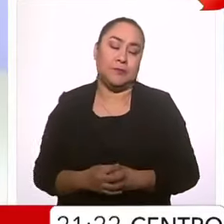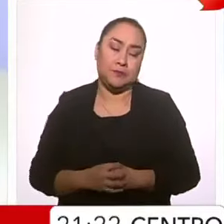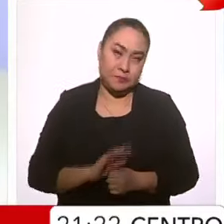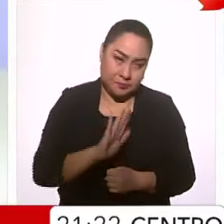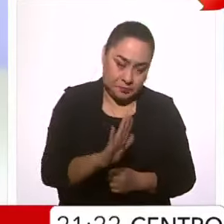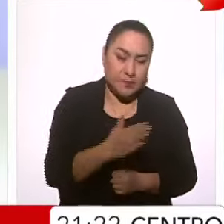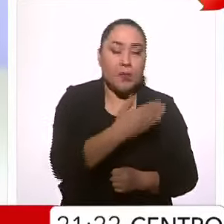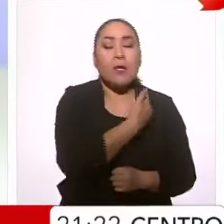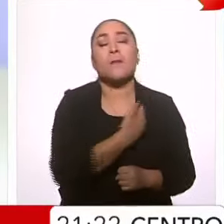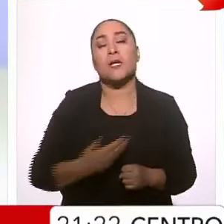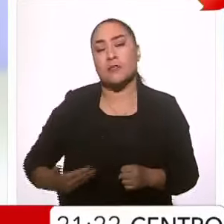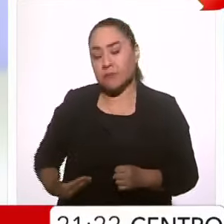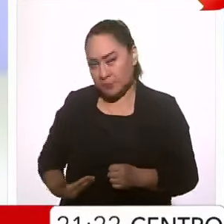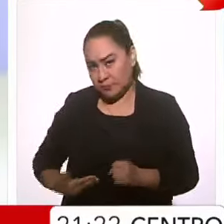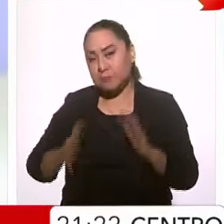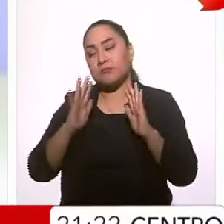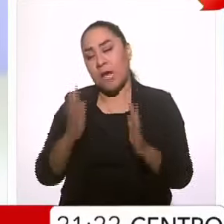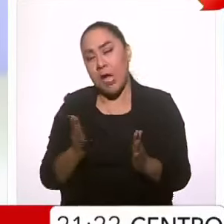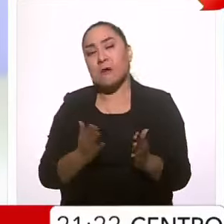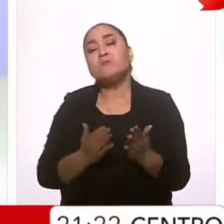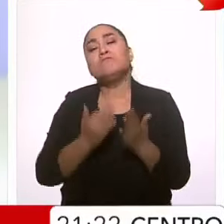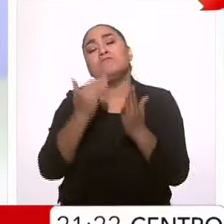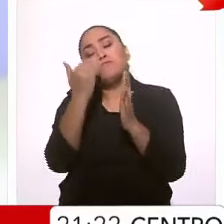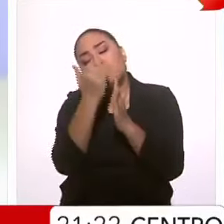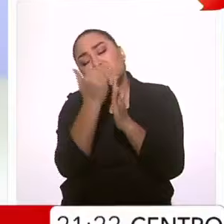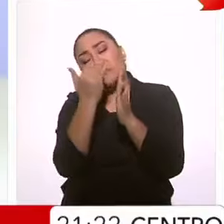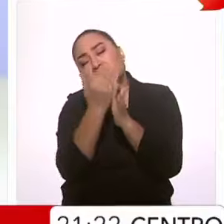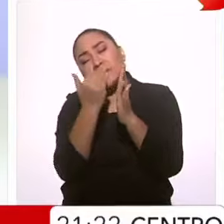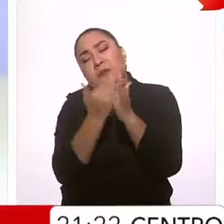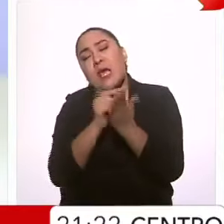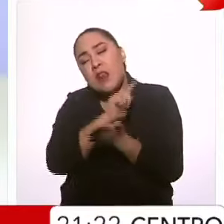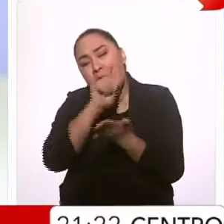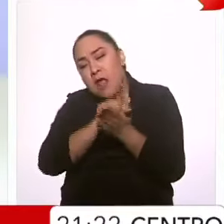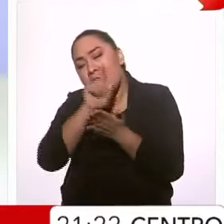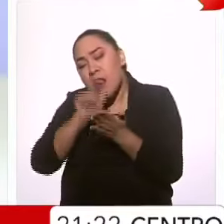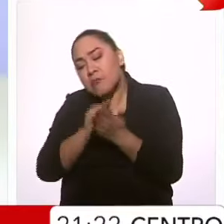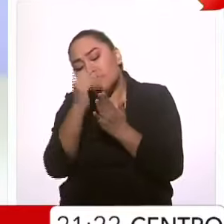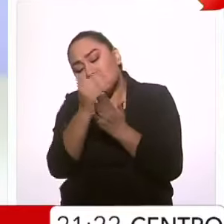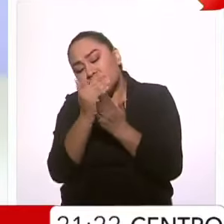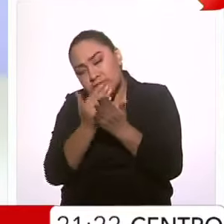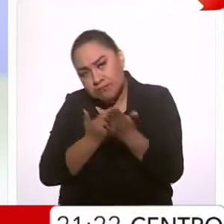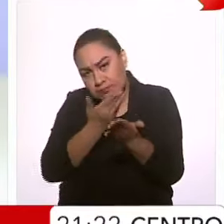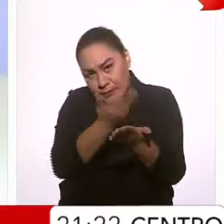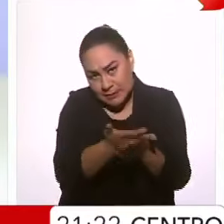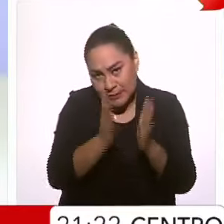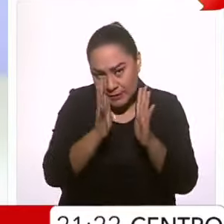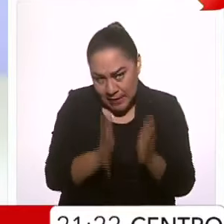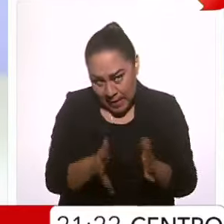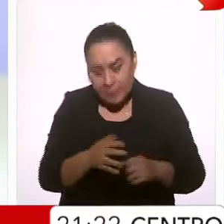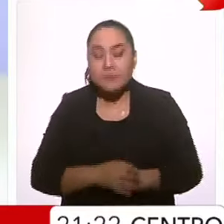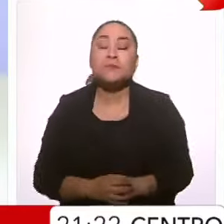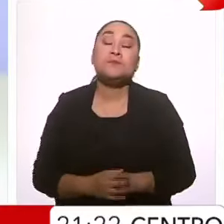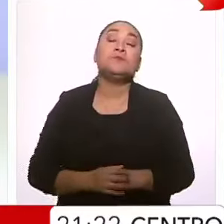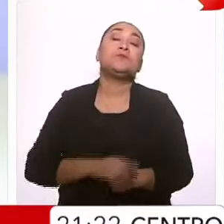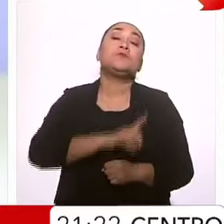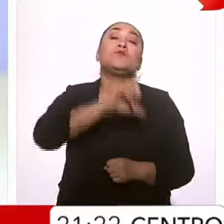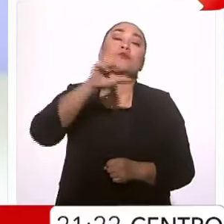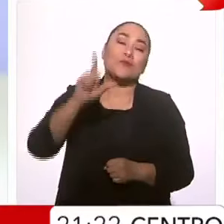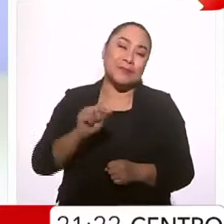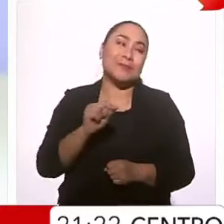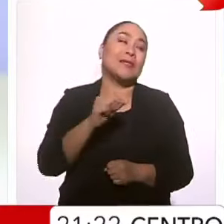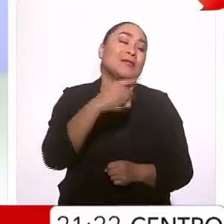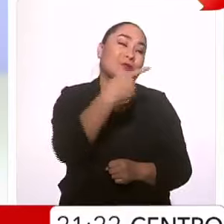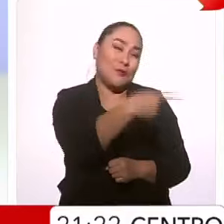ha propuesto una serie de reformas que en el momento que se presenten de una manera particular en